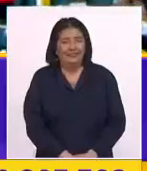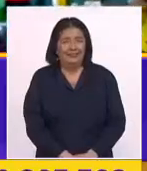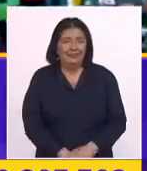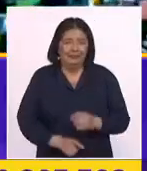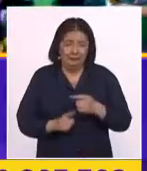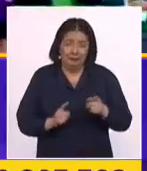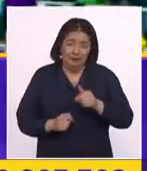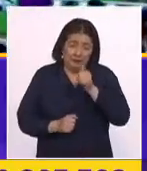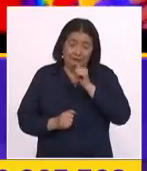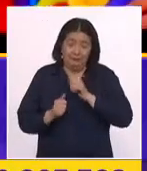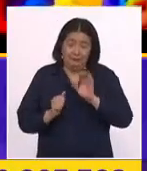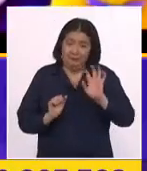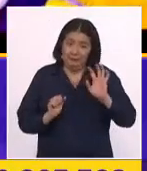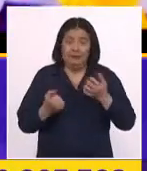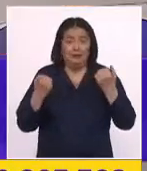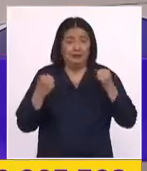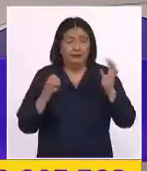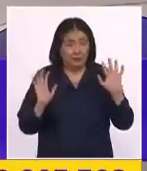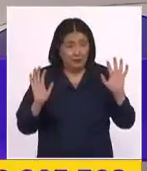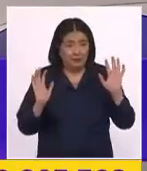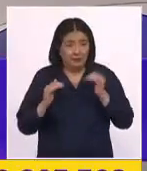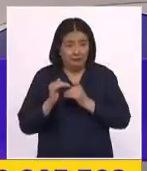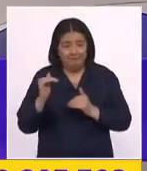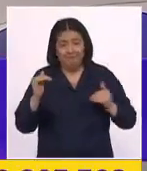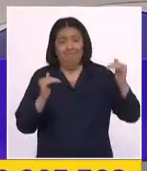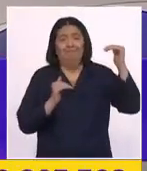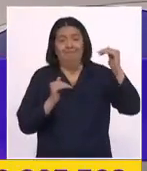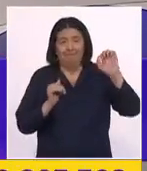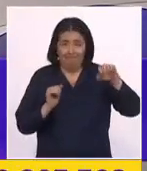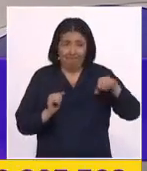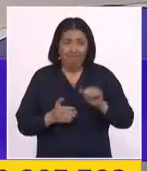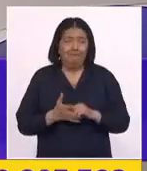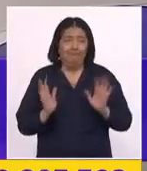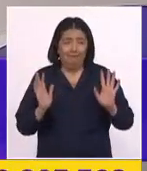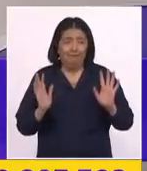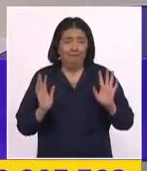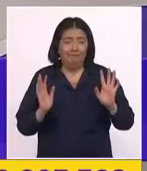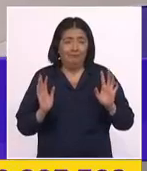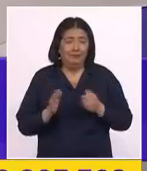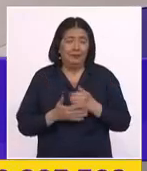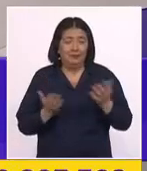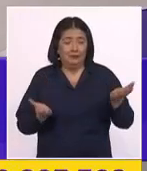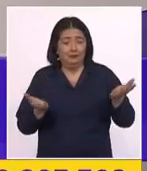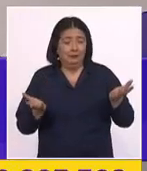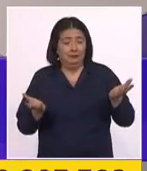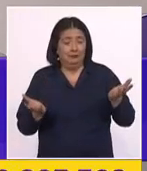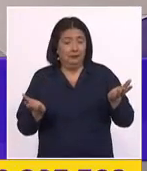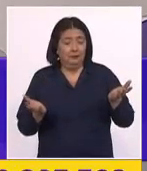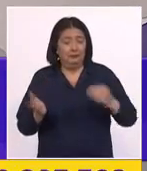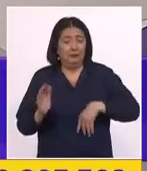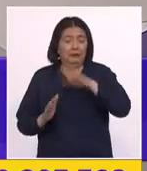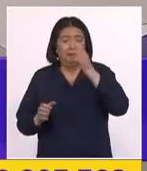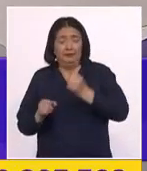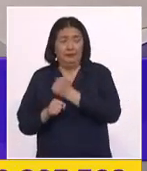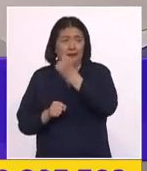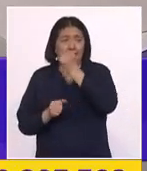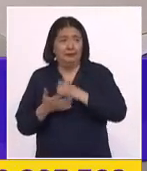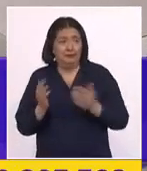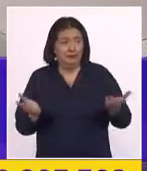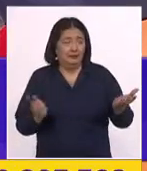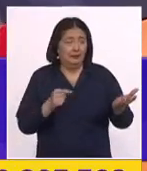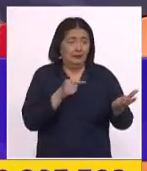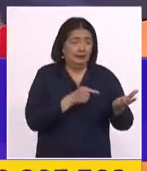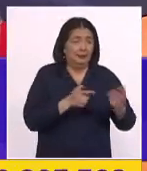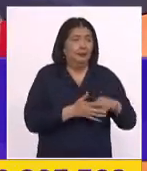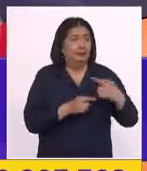Bueno, pero es un sacrificio que hace el deportista de élite, pues, ¿no? Y finalmente, en una balanza pesa mucho más el triunfo probablemente que esos momentos